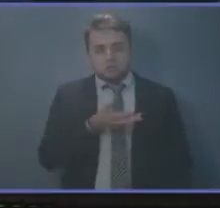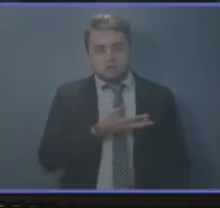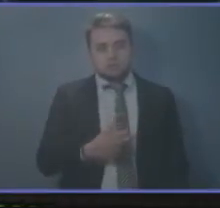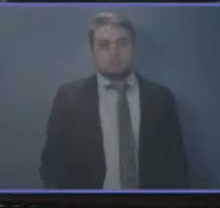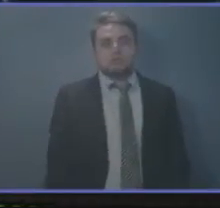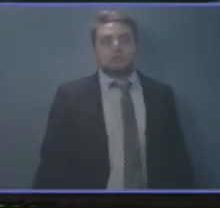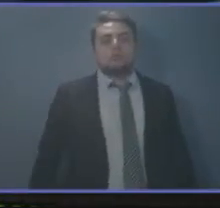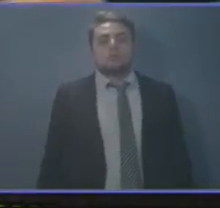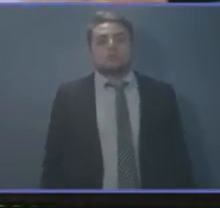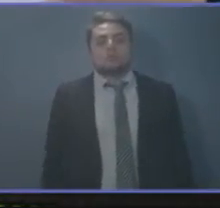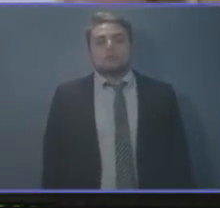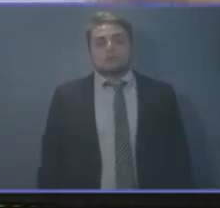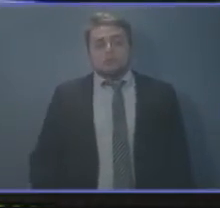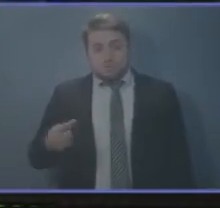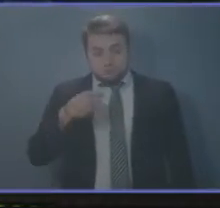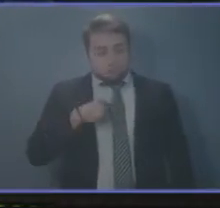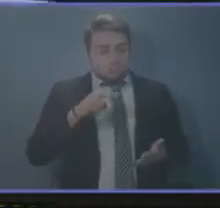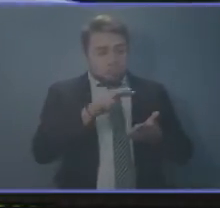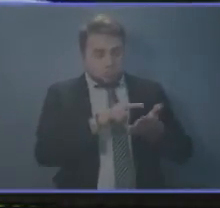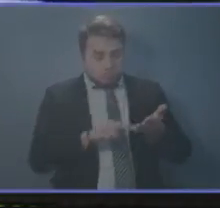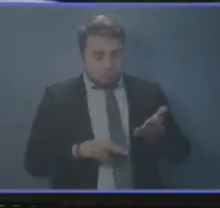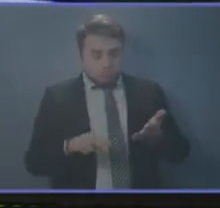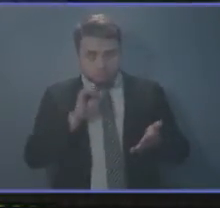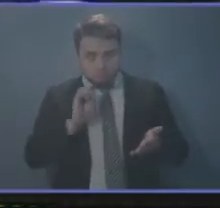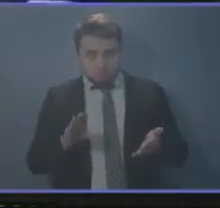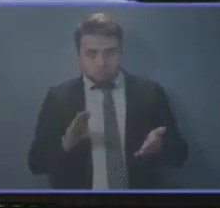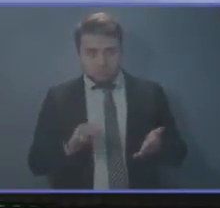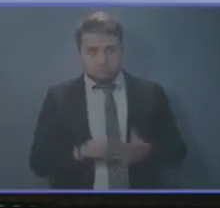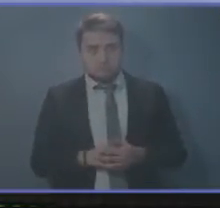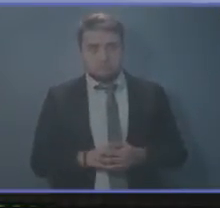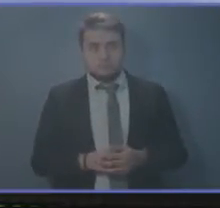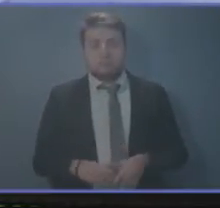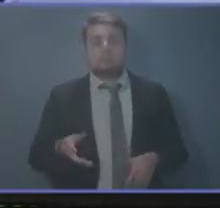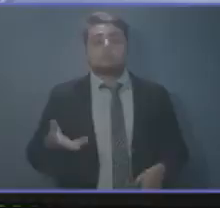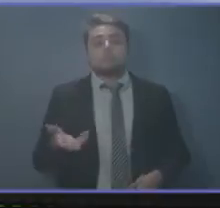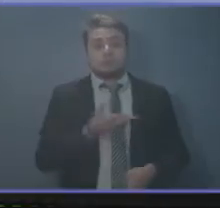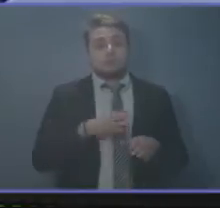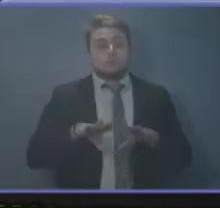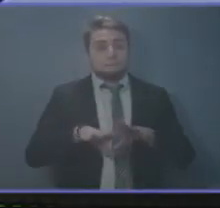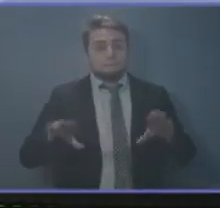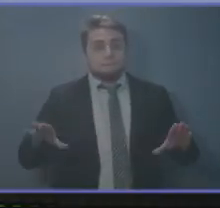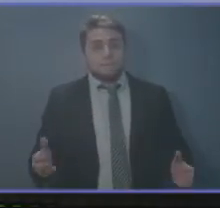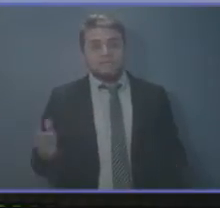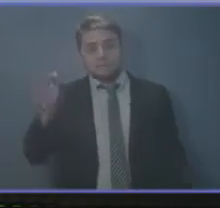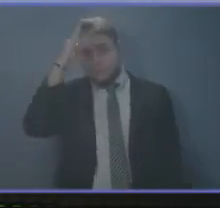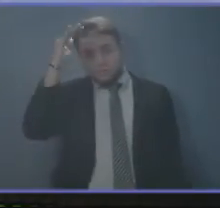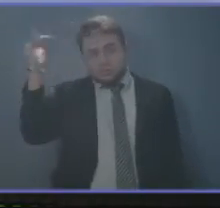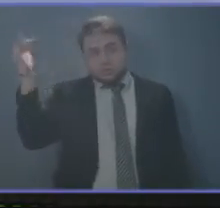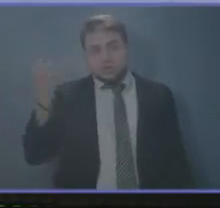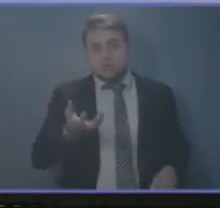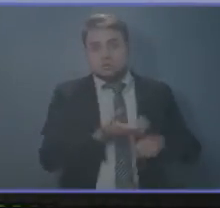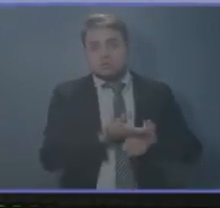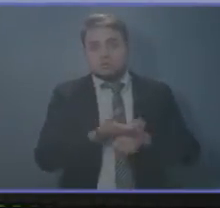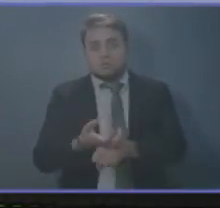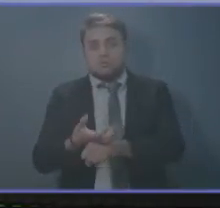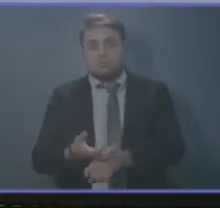textualmente leo y abro comillas, que como Mesa Nacional de Transporte no nos